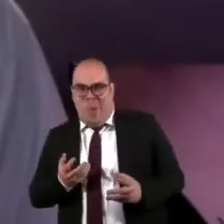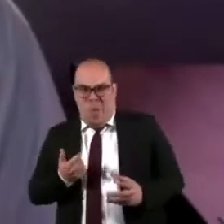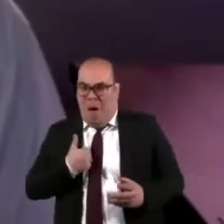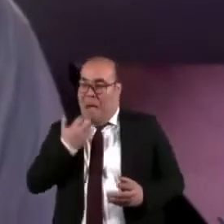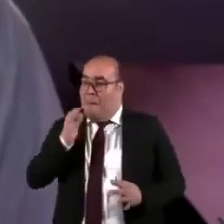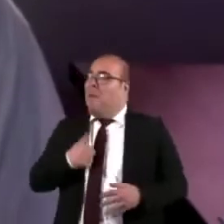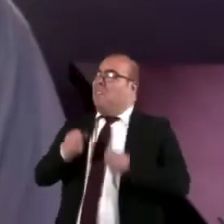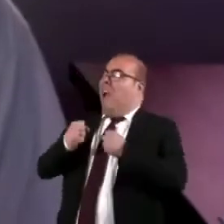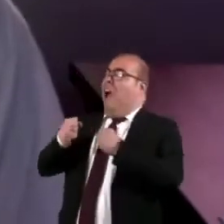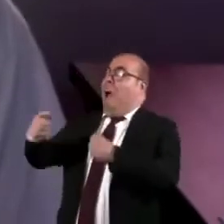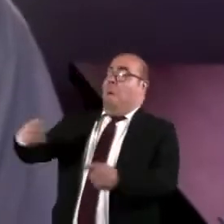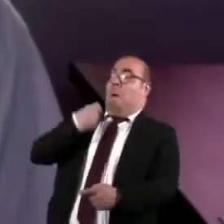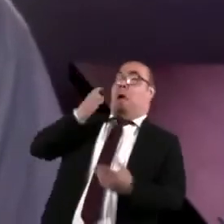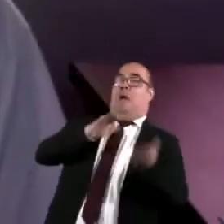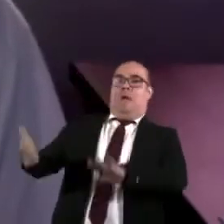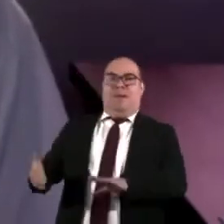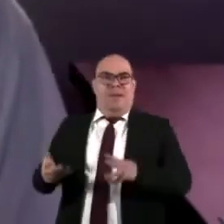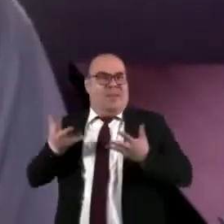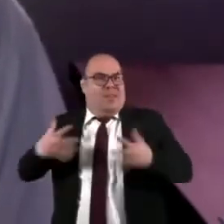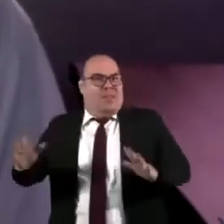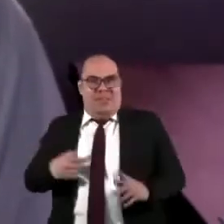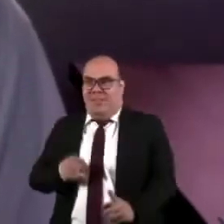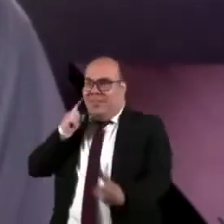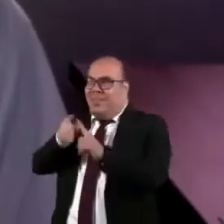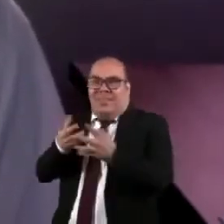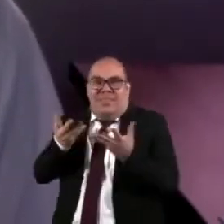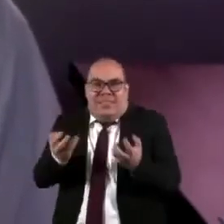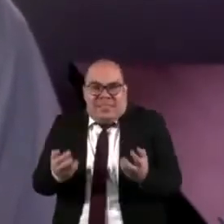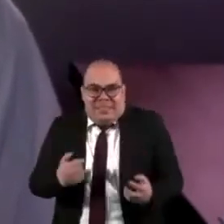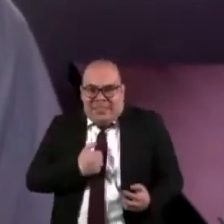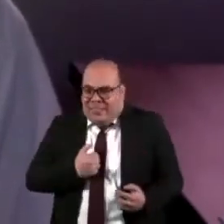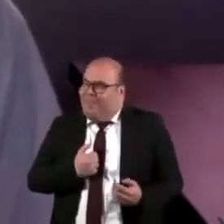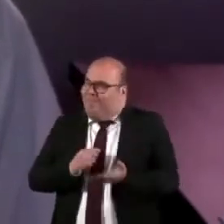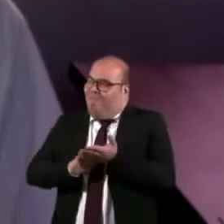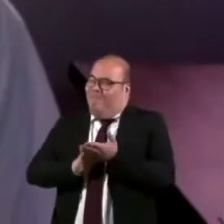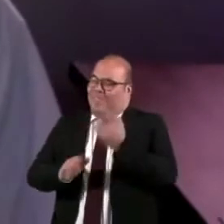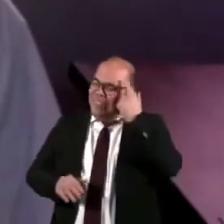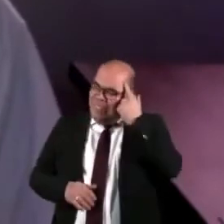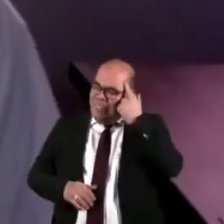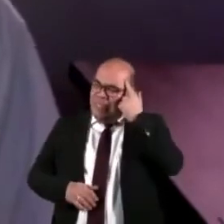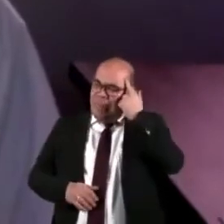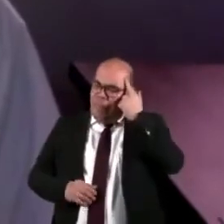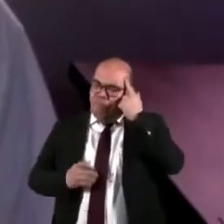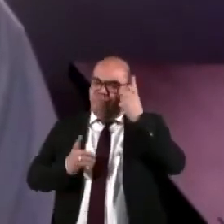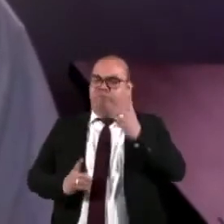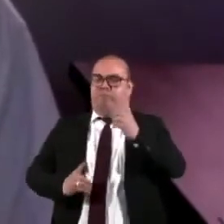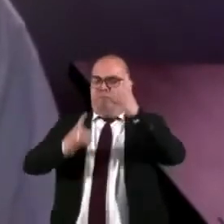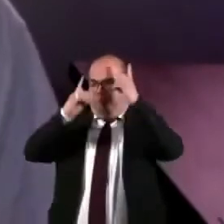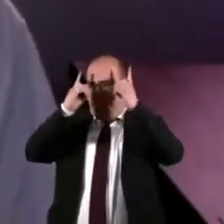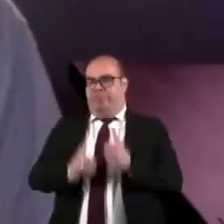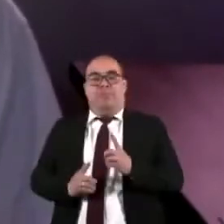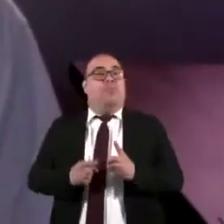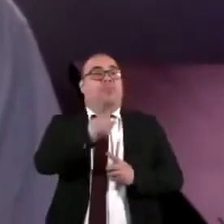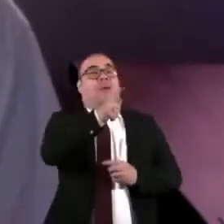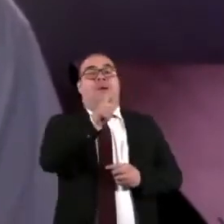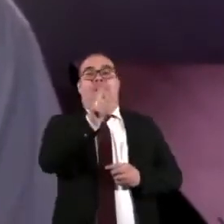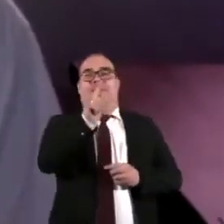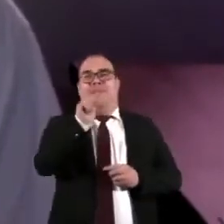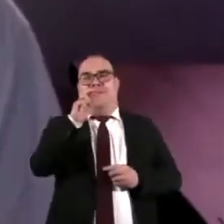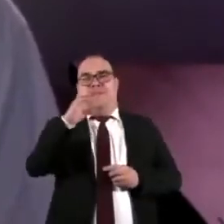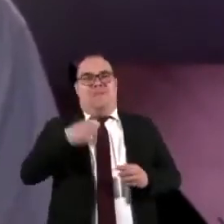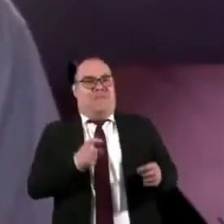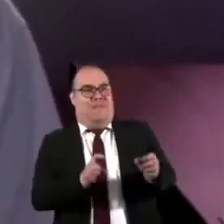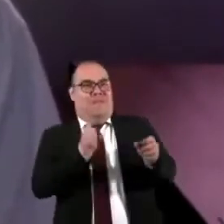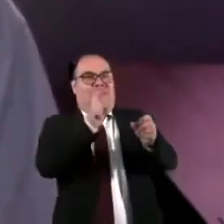miserablemente en una calle del país. Y decido pedir el ingreso a la FARC. Busqué